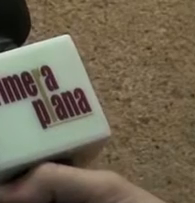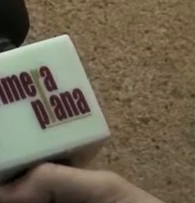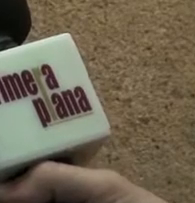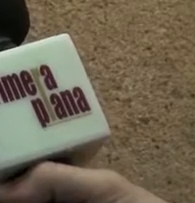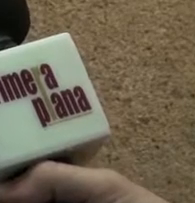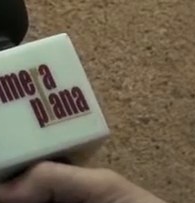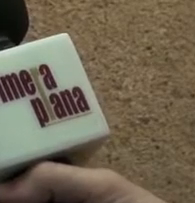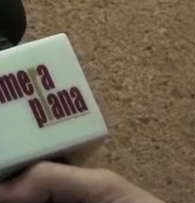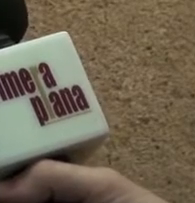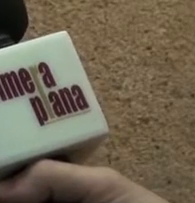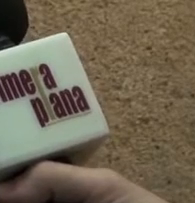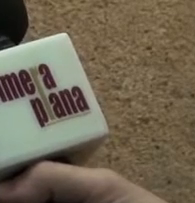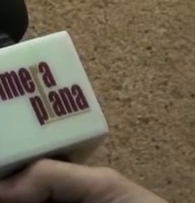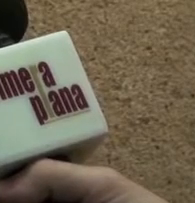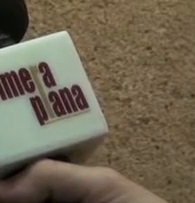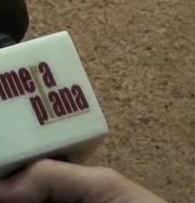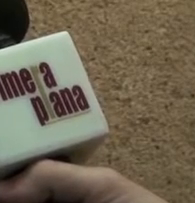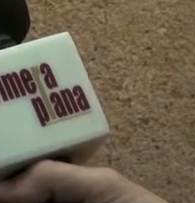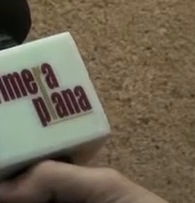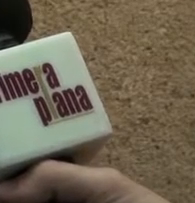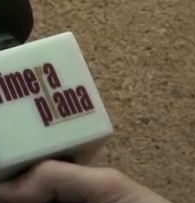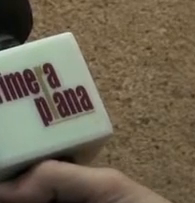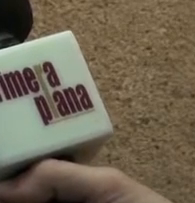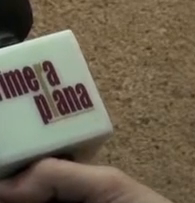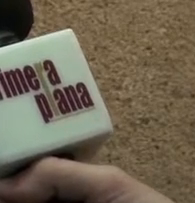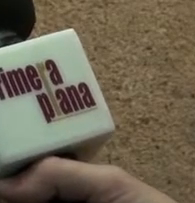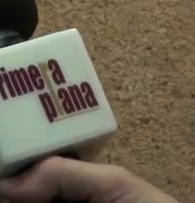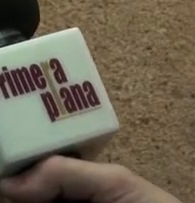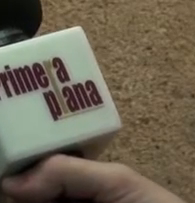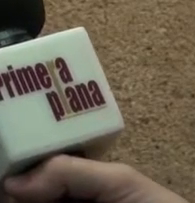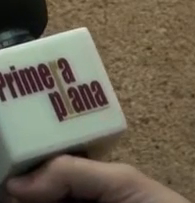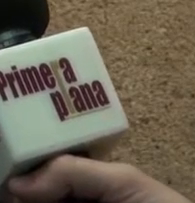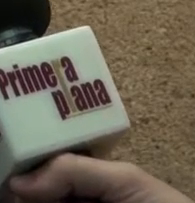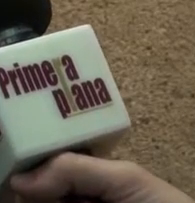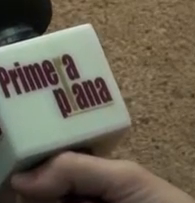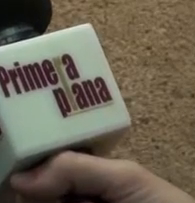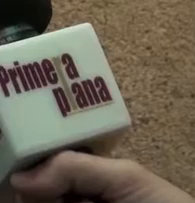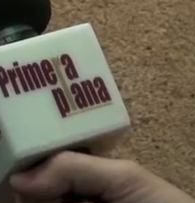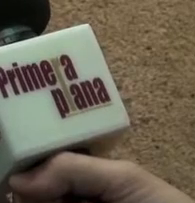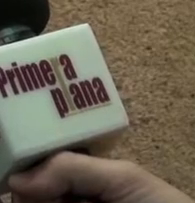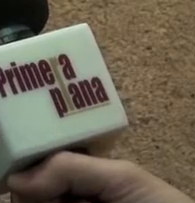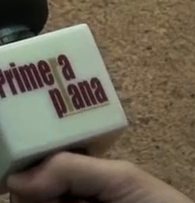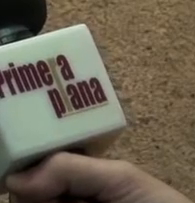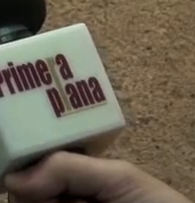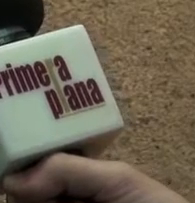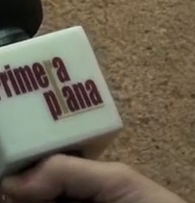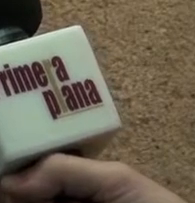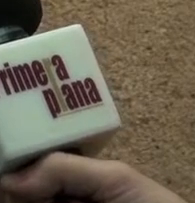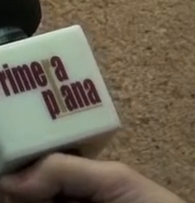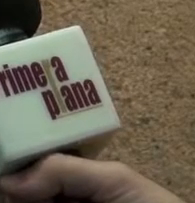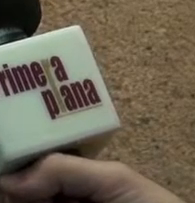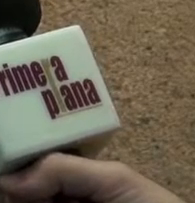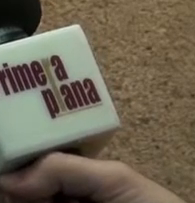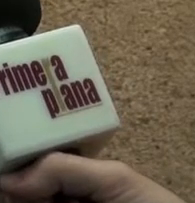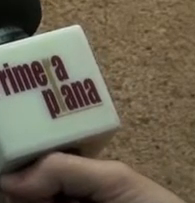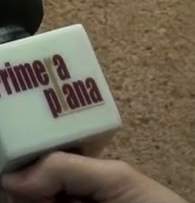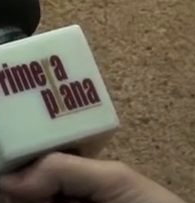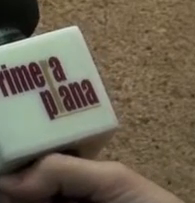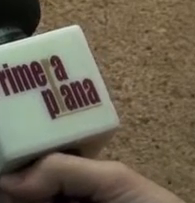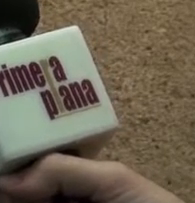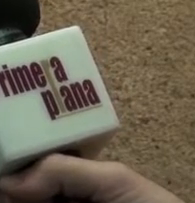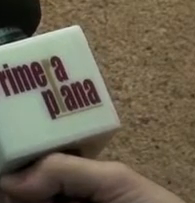confronte desde una posición netamente política